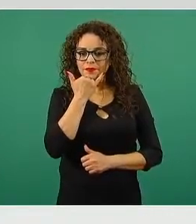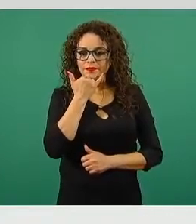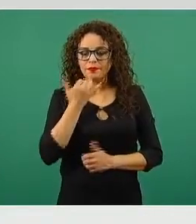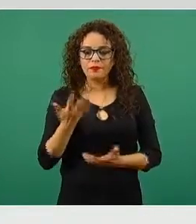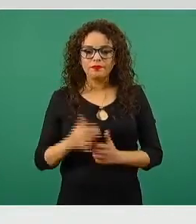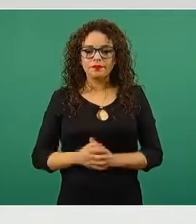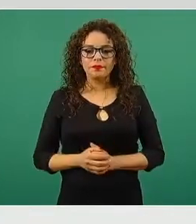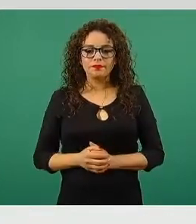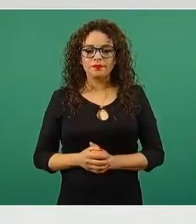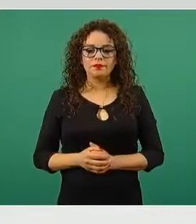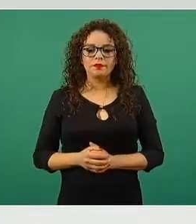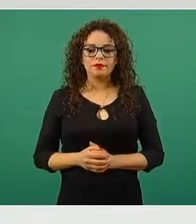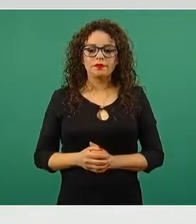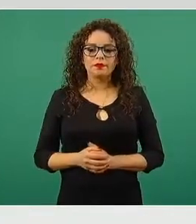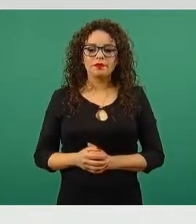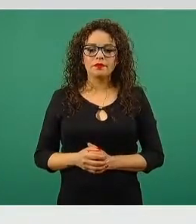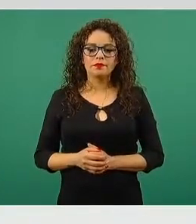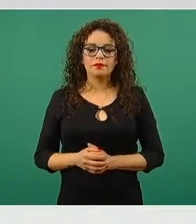no te